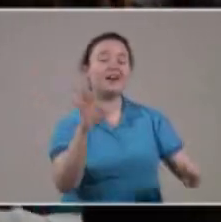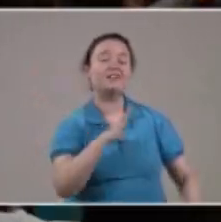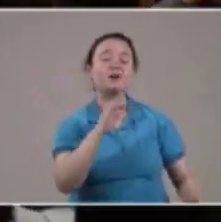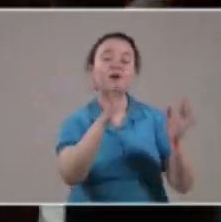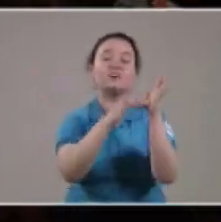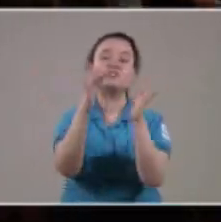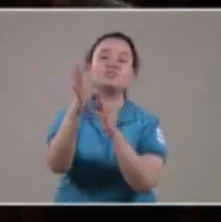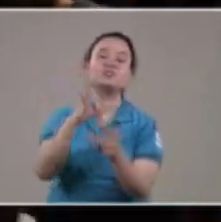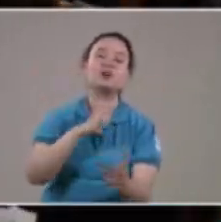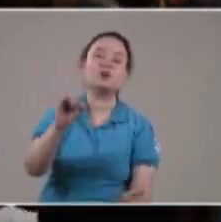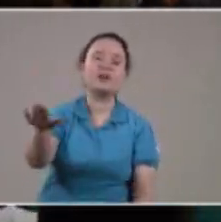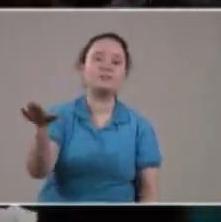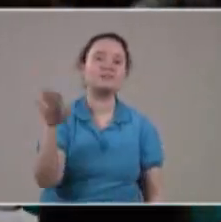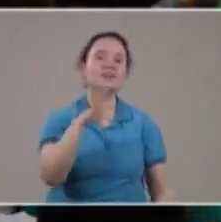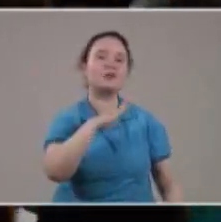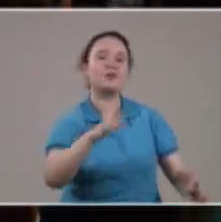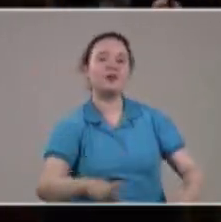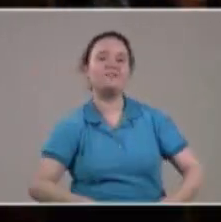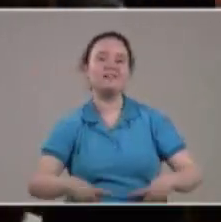alegría.